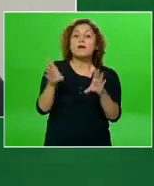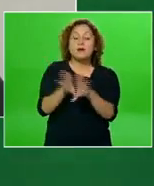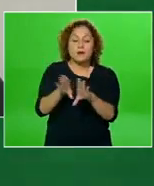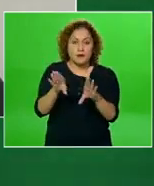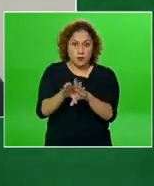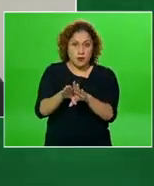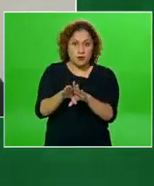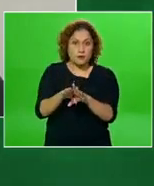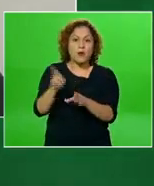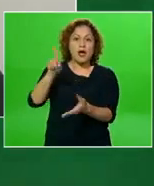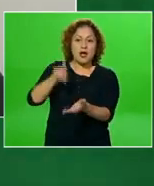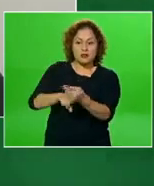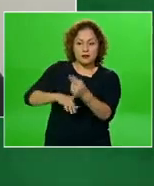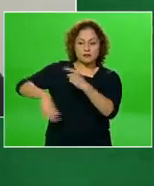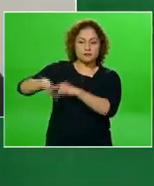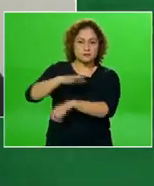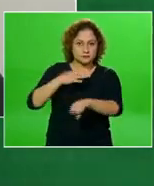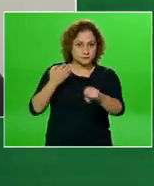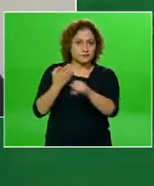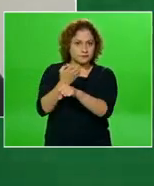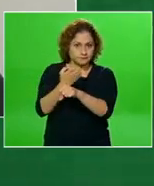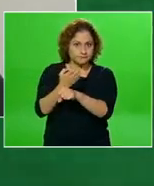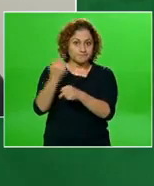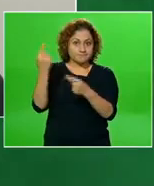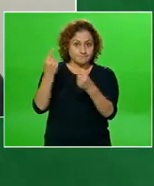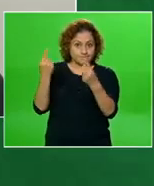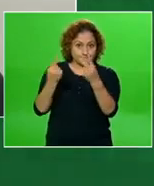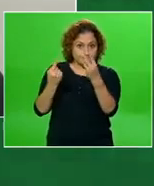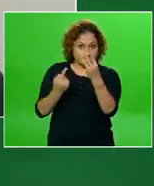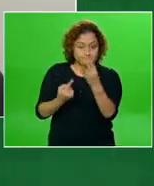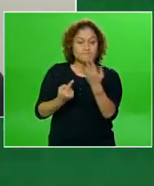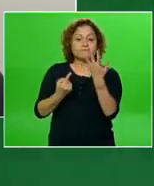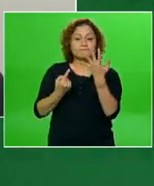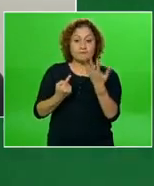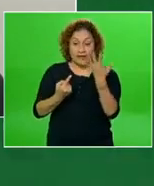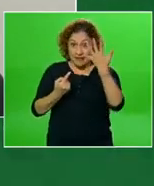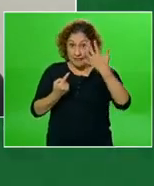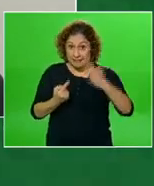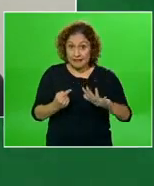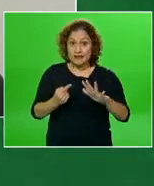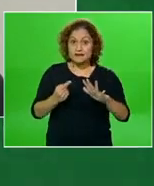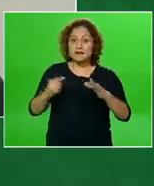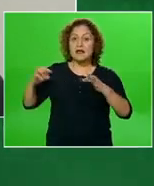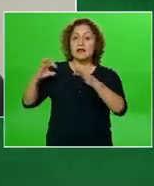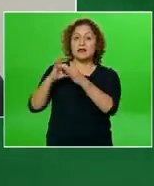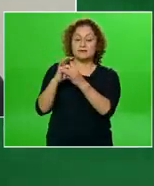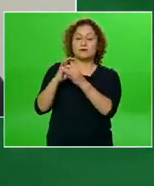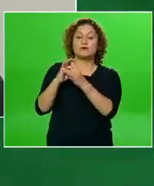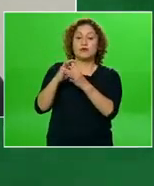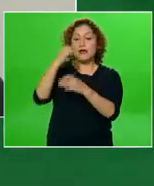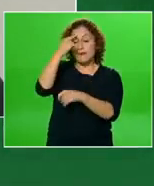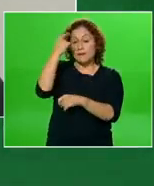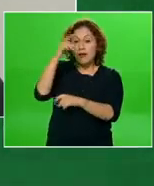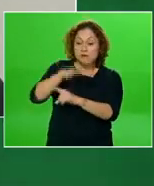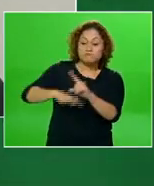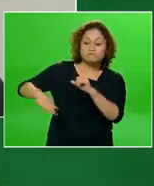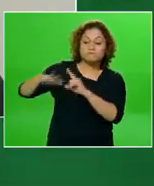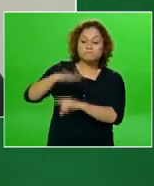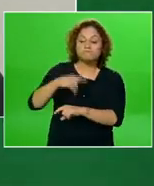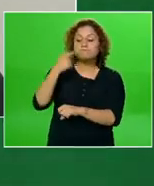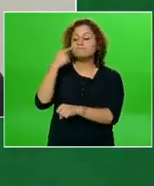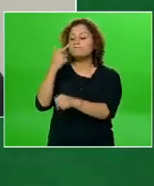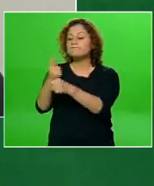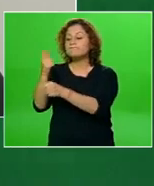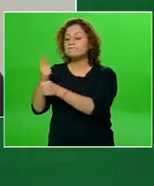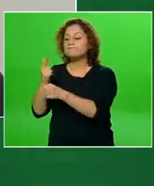este graves indicadores que en su momento están entonces tomando diferentes puntos y momentos del comportamiento epidémico